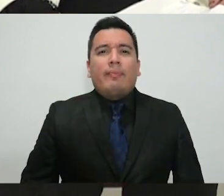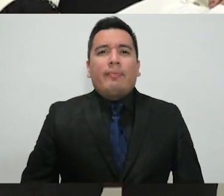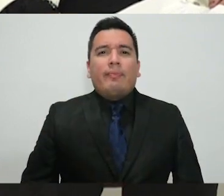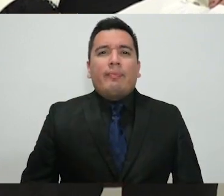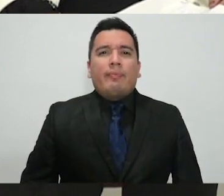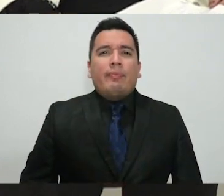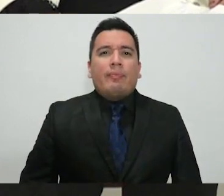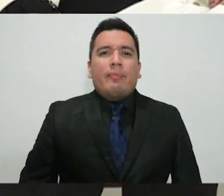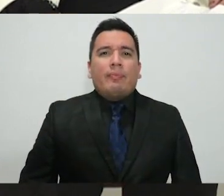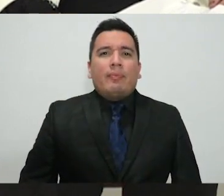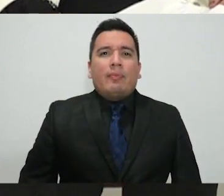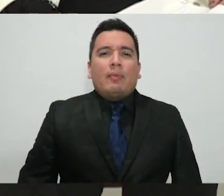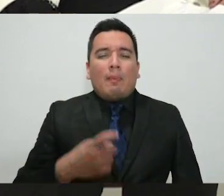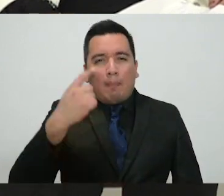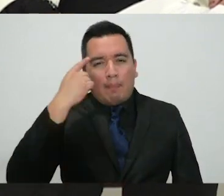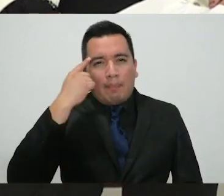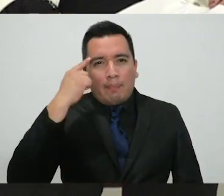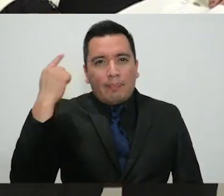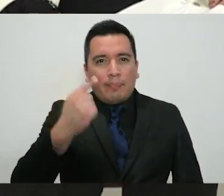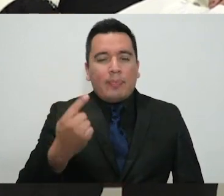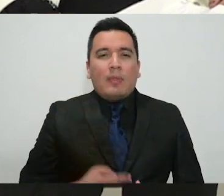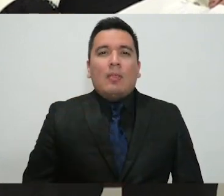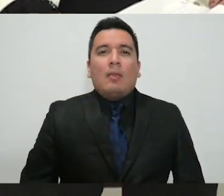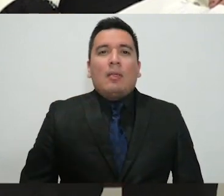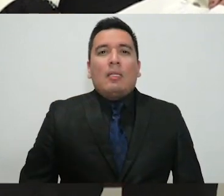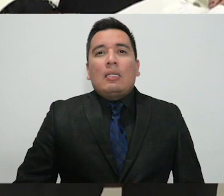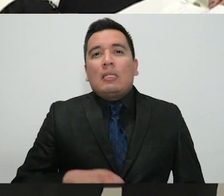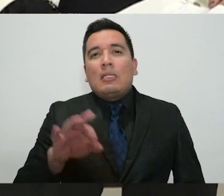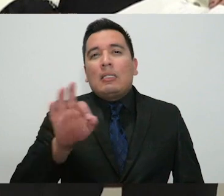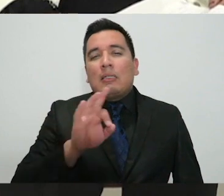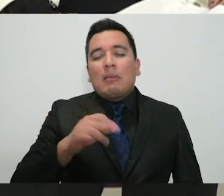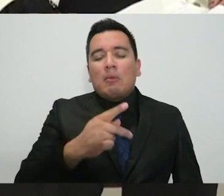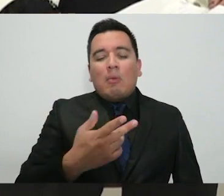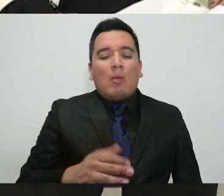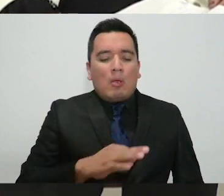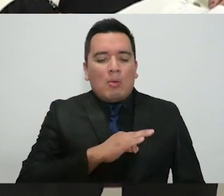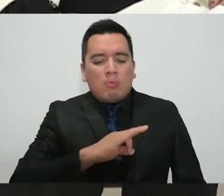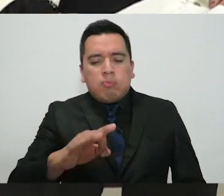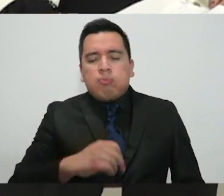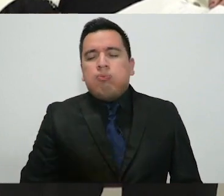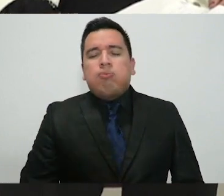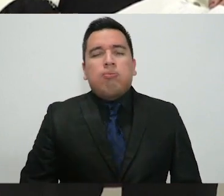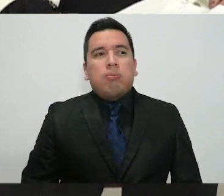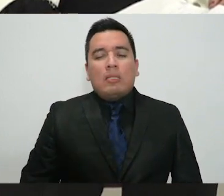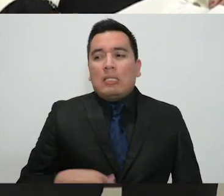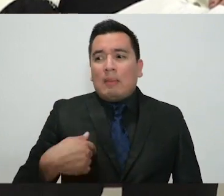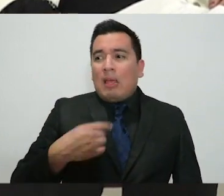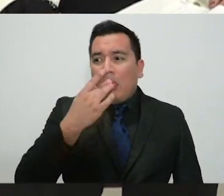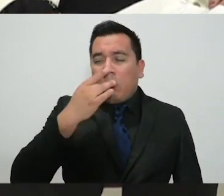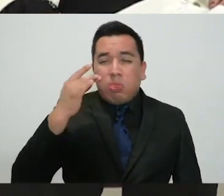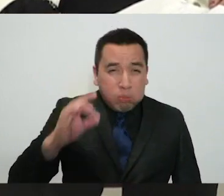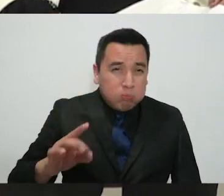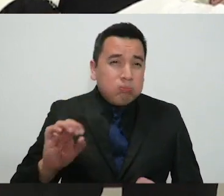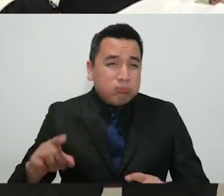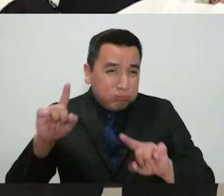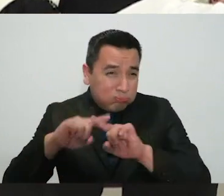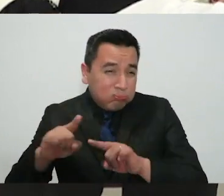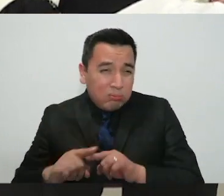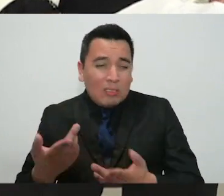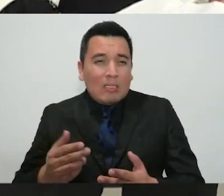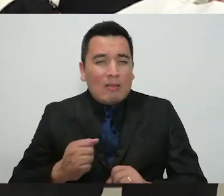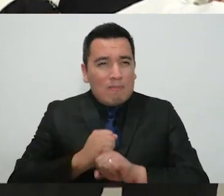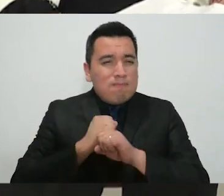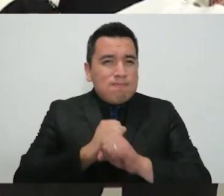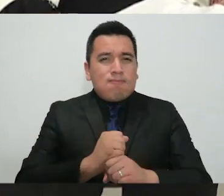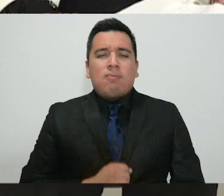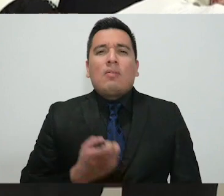las condiciones para que puedan participar al margen de discriminación que lamentablemente todavía existe, y que se les